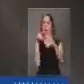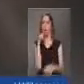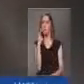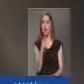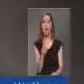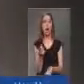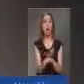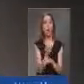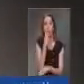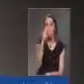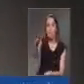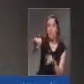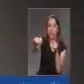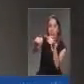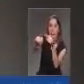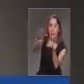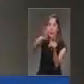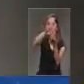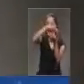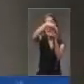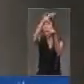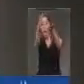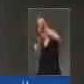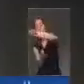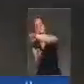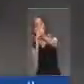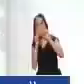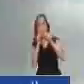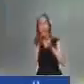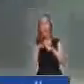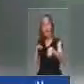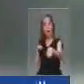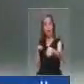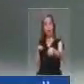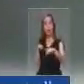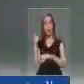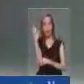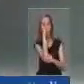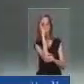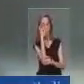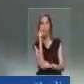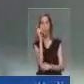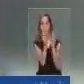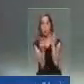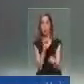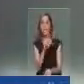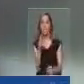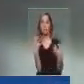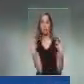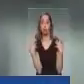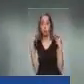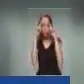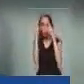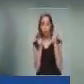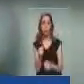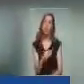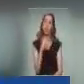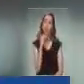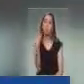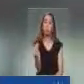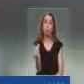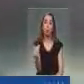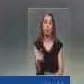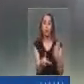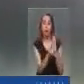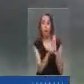Casi se da vuelta. Pone en peligro a toda la gente. Son registros de irresponsables conductores que, sin importar lo